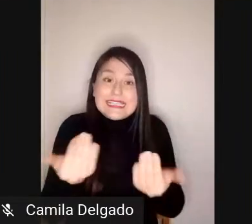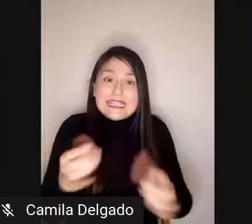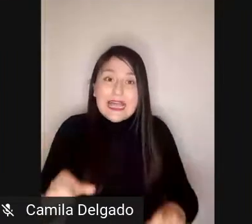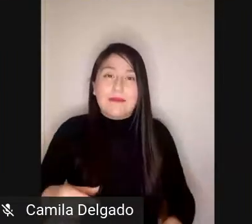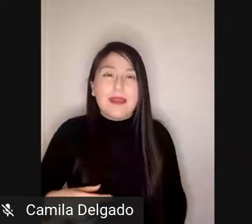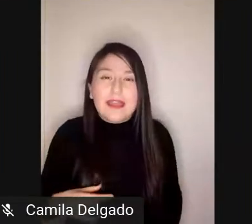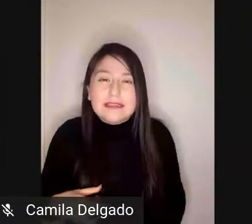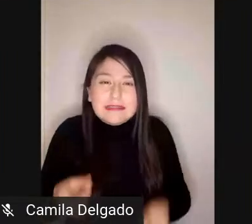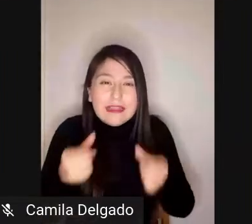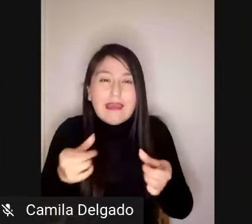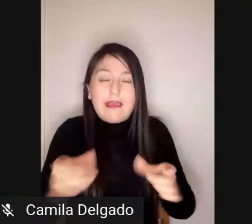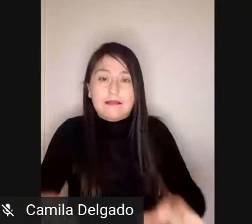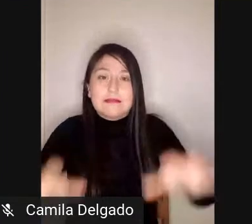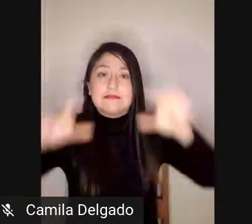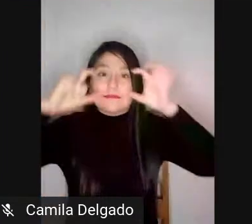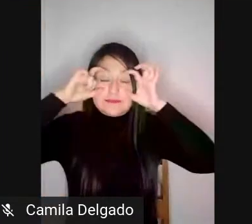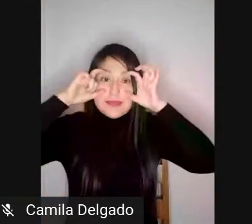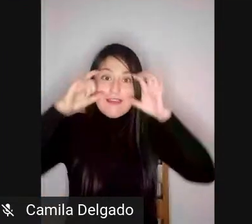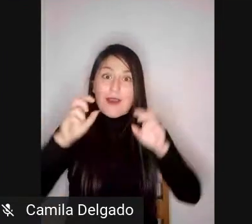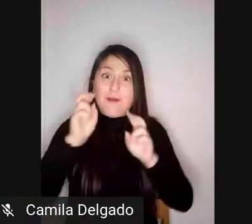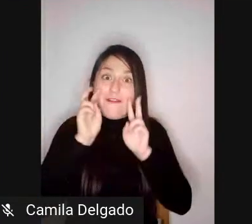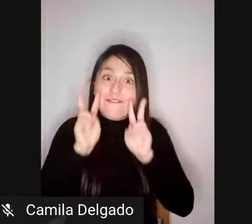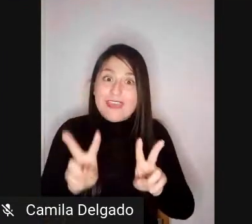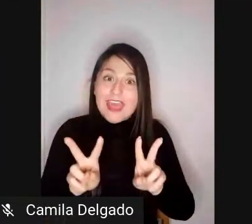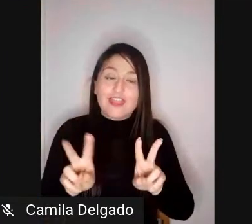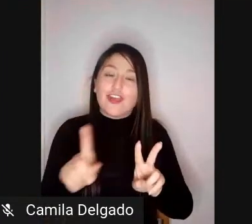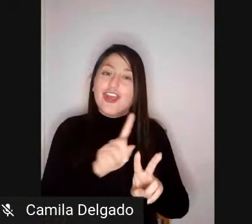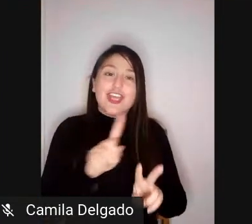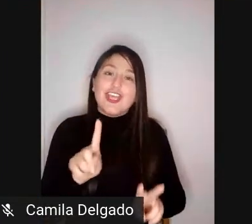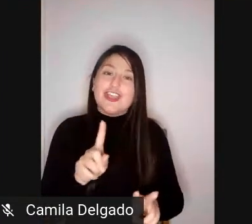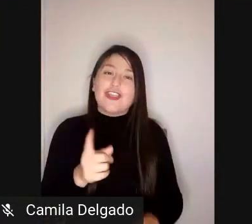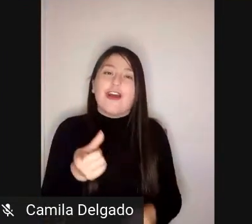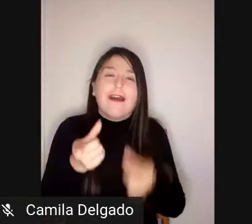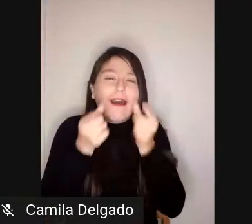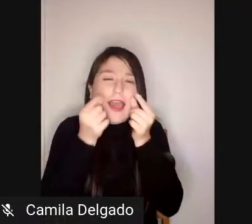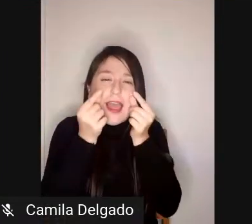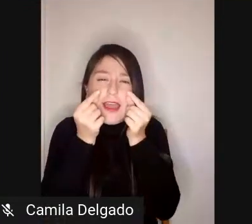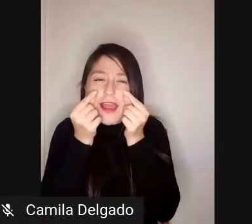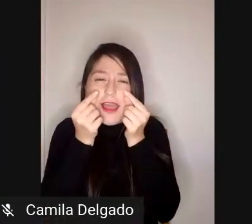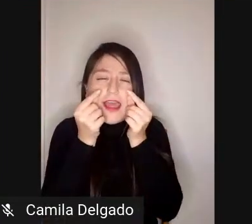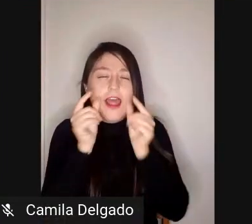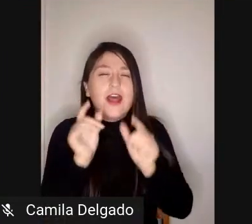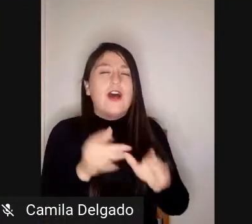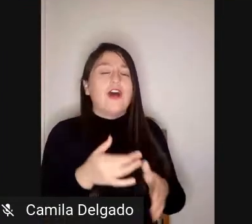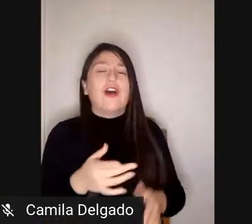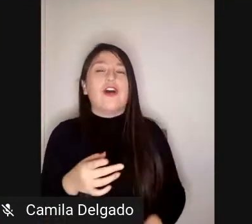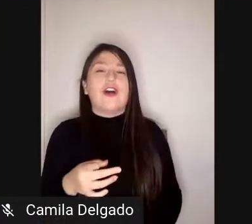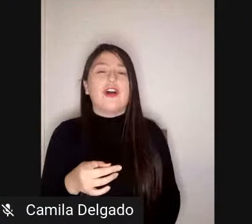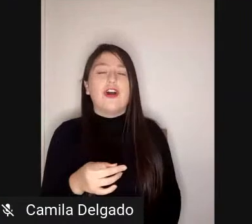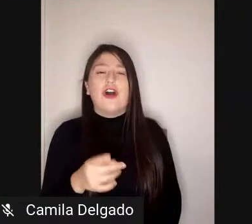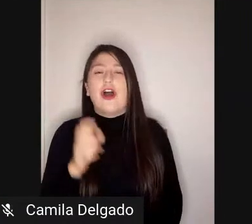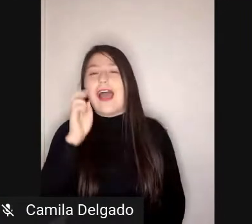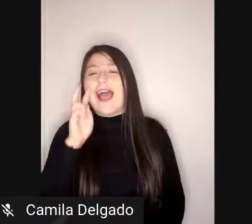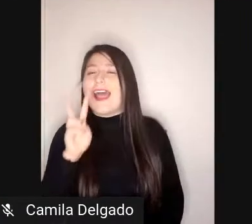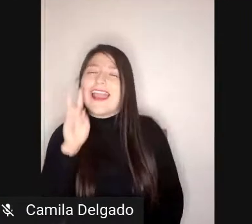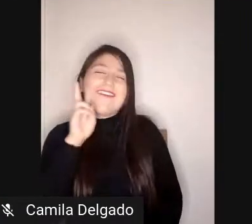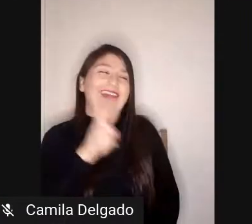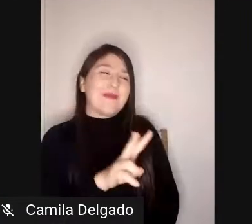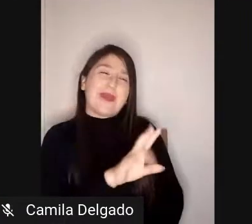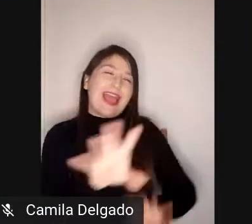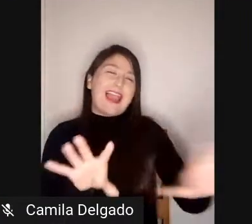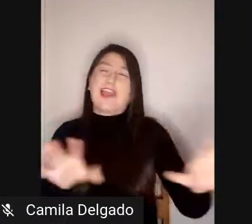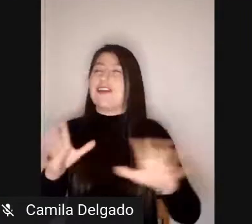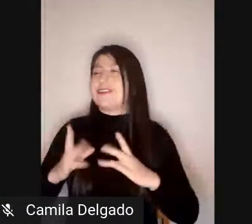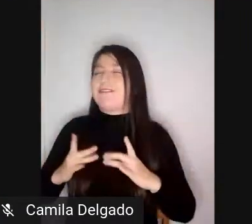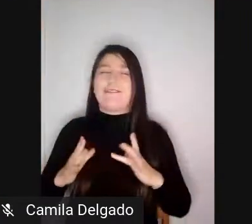otro, y no seamos tan ciegos y mirar solamente, como decía la idea, las cosas happy, no, esto